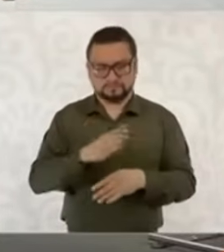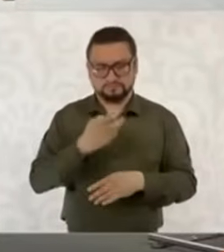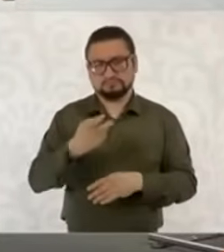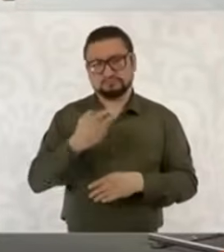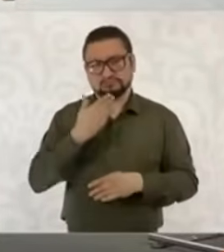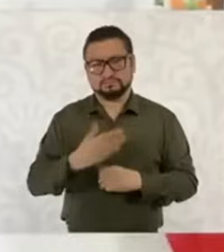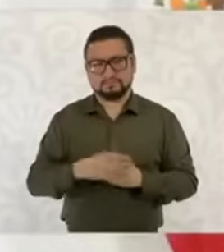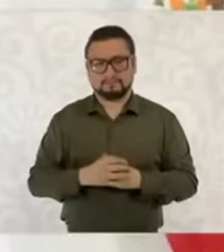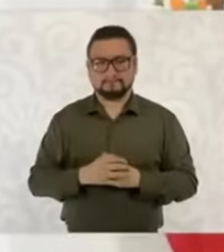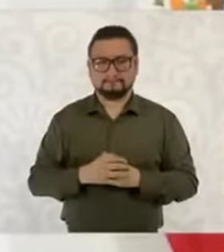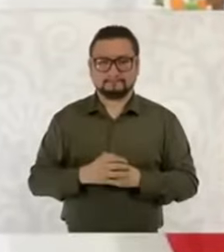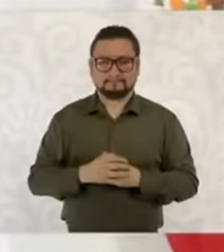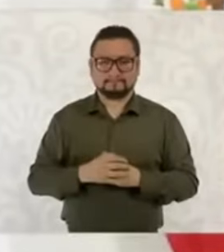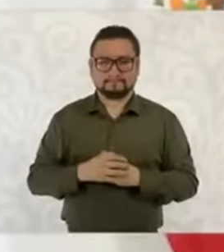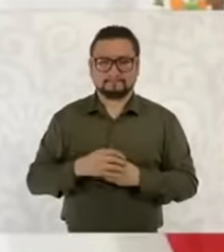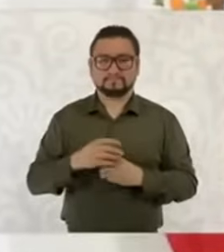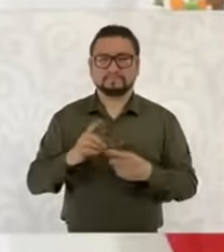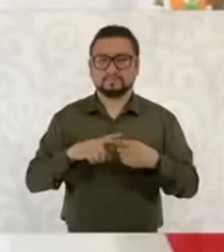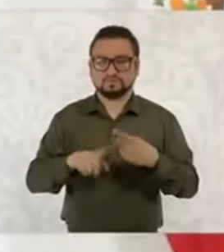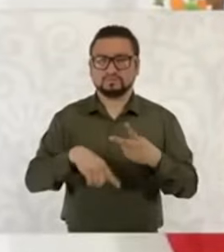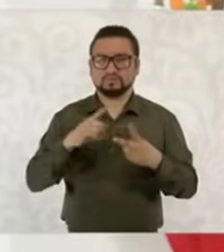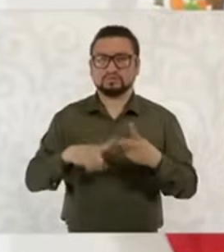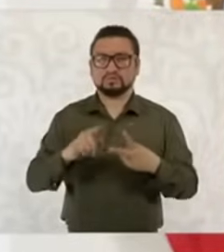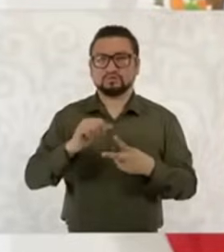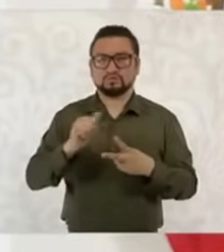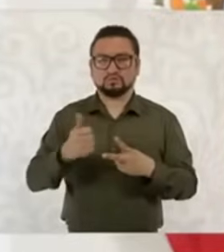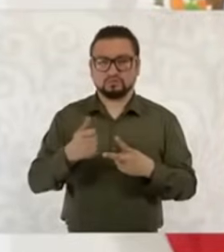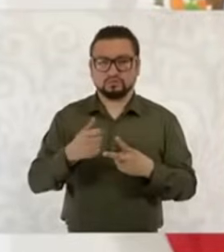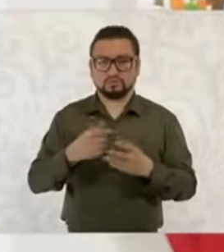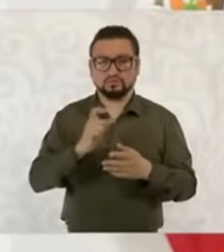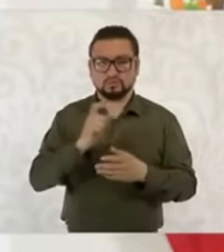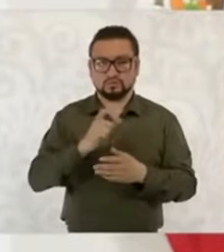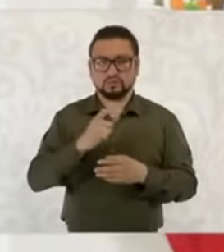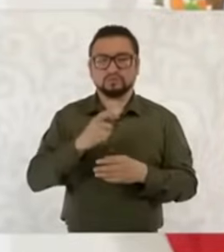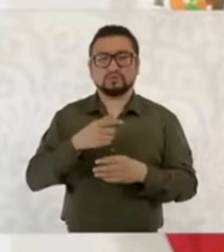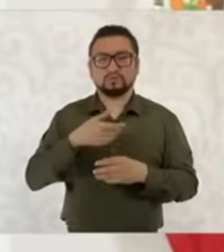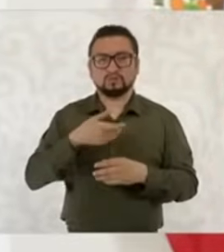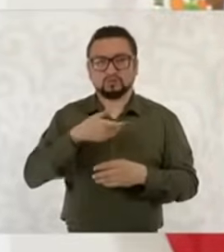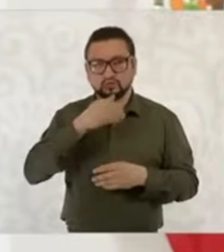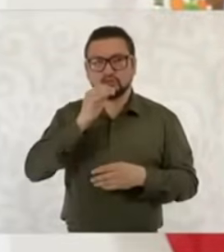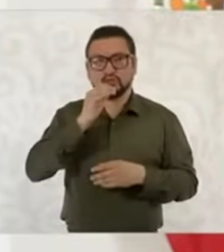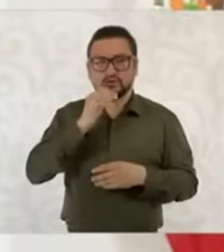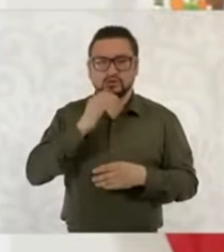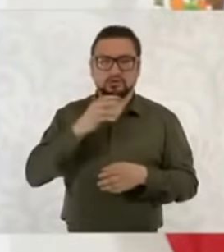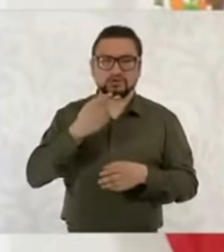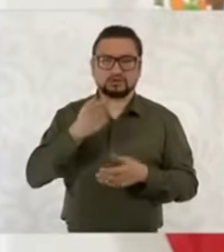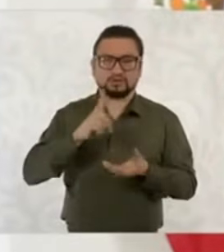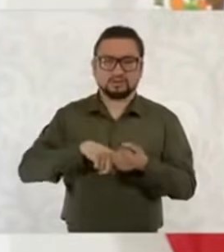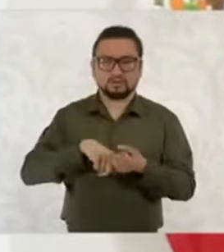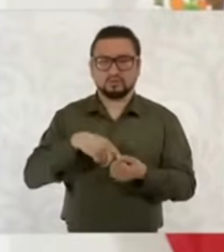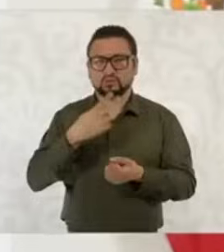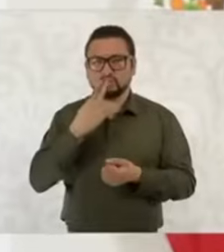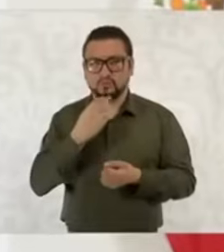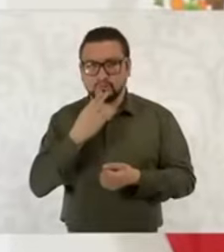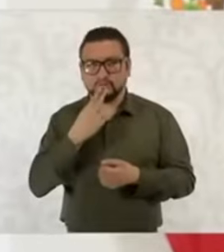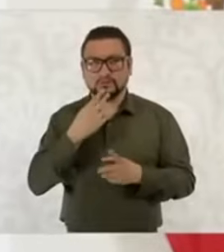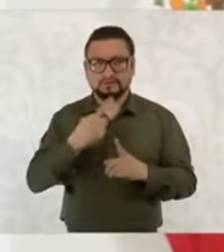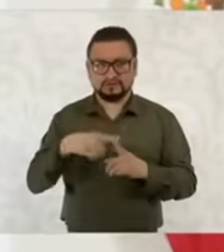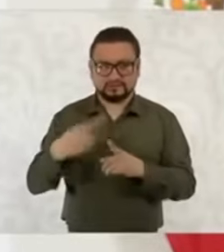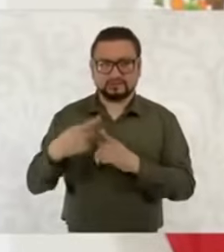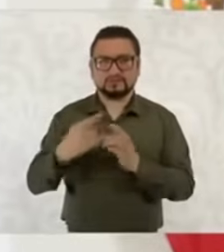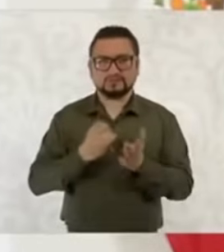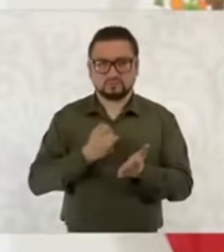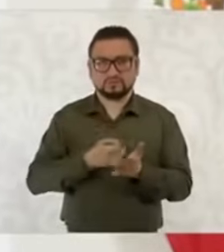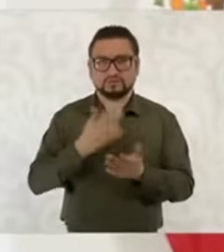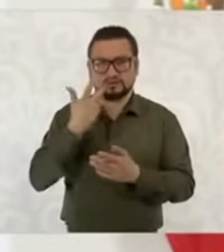y las contribuciones a bebidas azucaradas y otros bienes que buscan